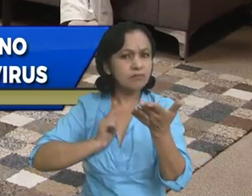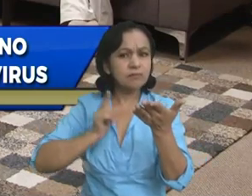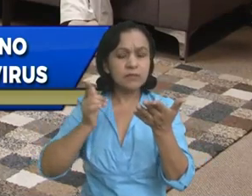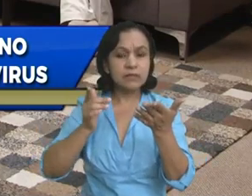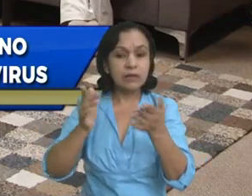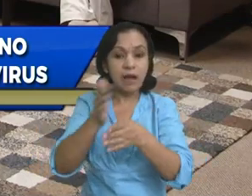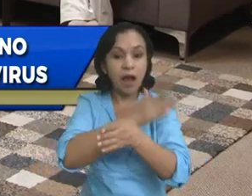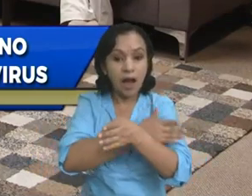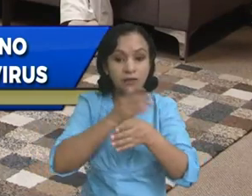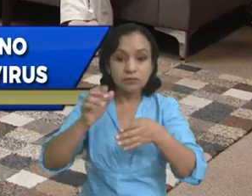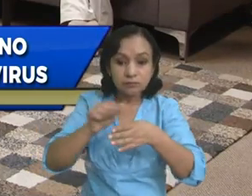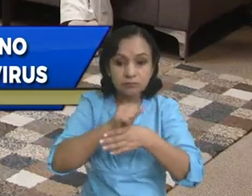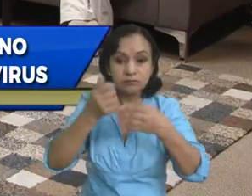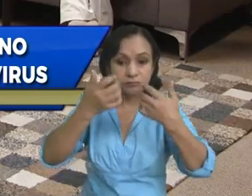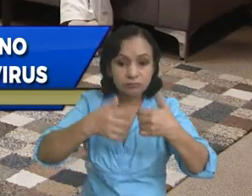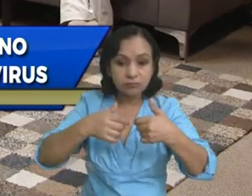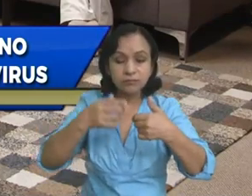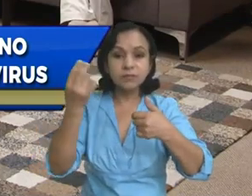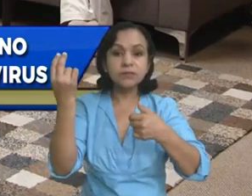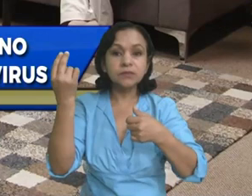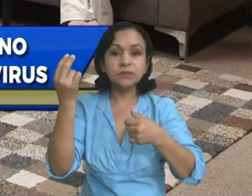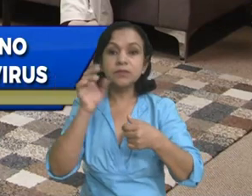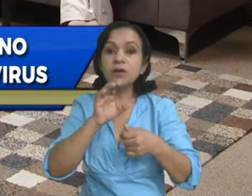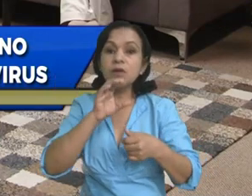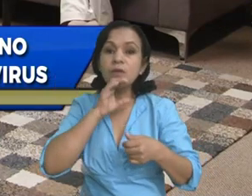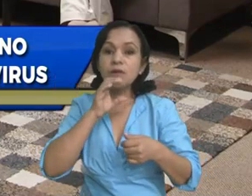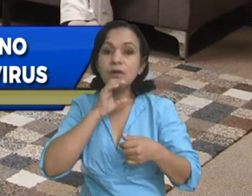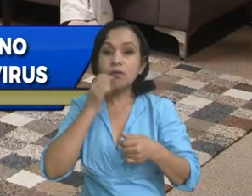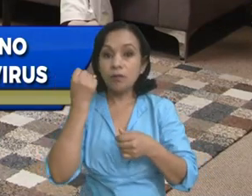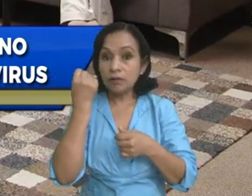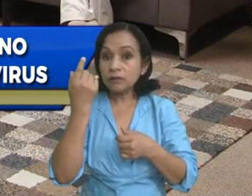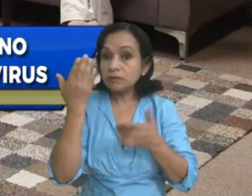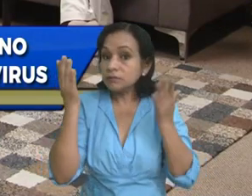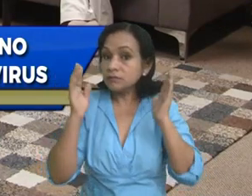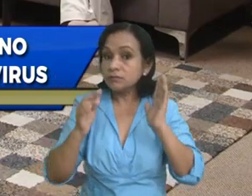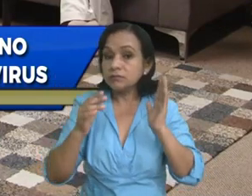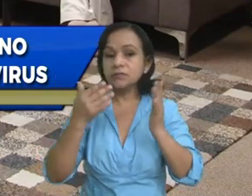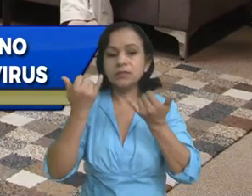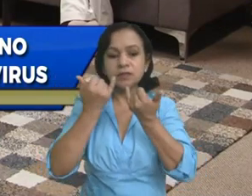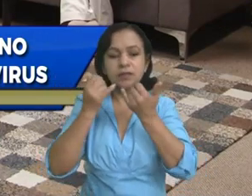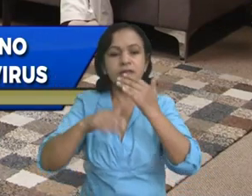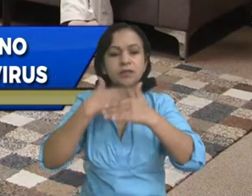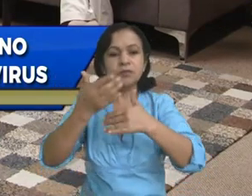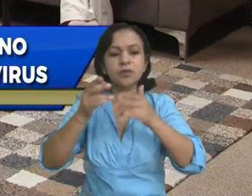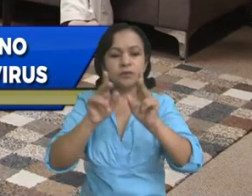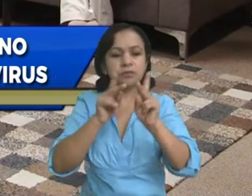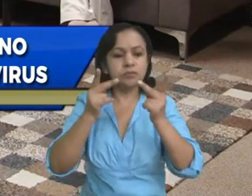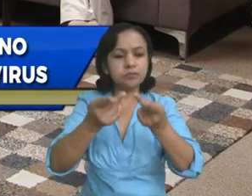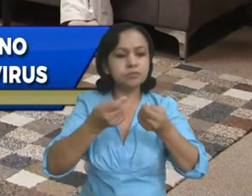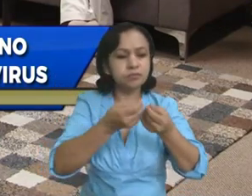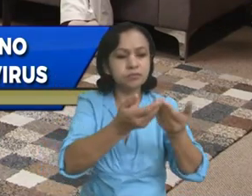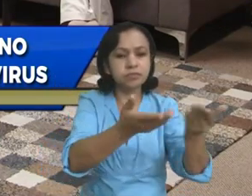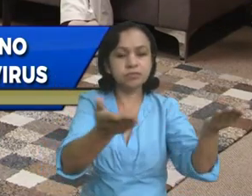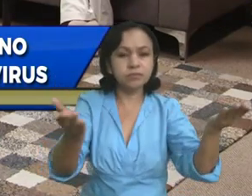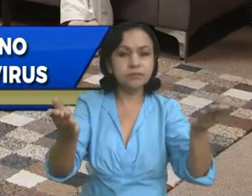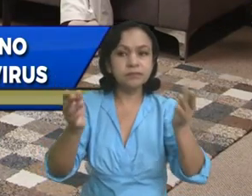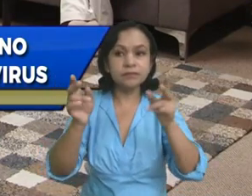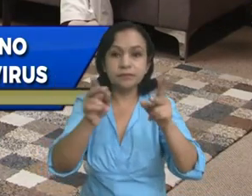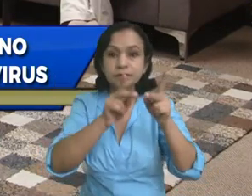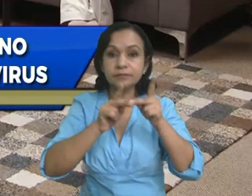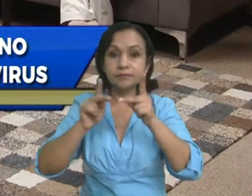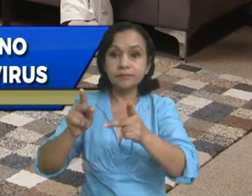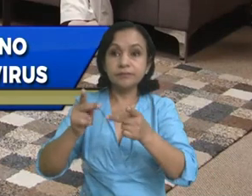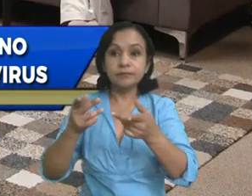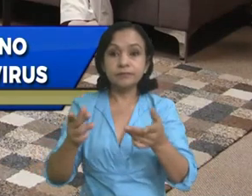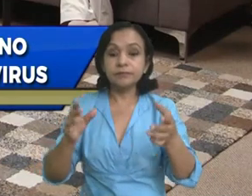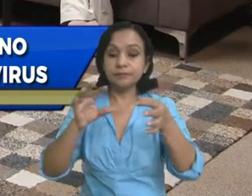listos para utilizarlo en Cuba si hace falta y también compartirlo con otros pueblos, porque justamente esa es parte